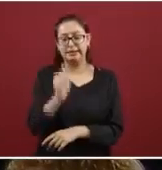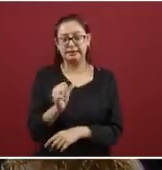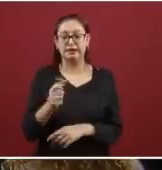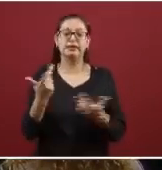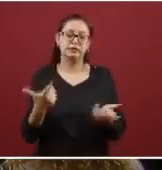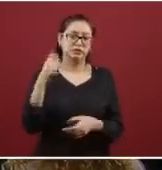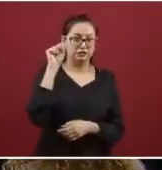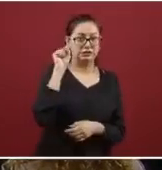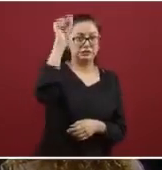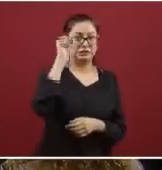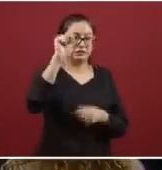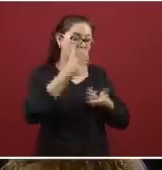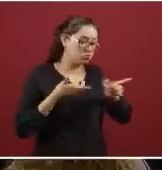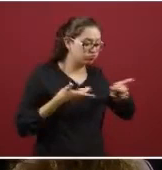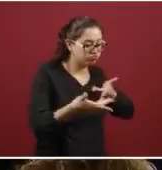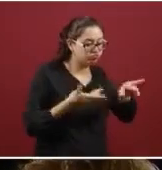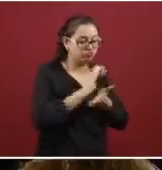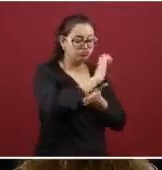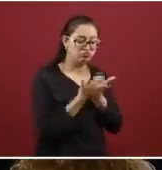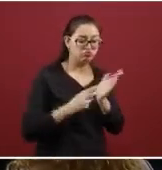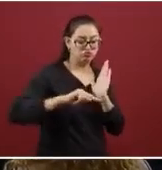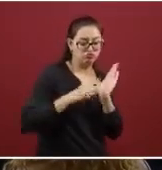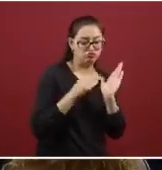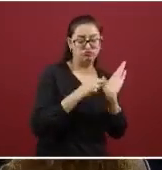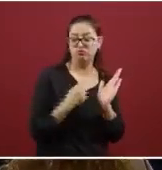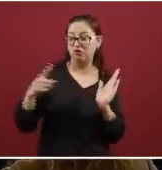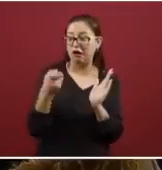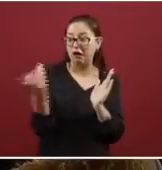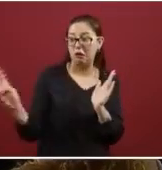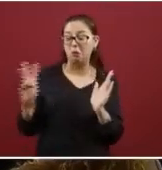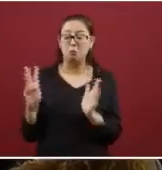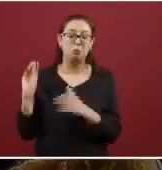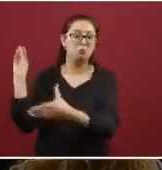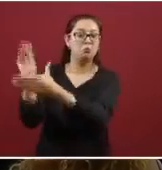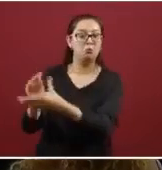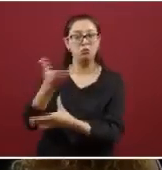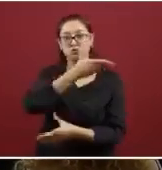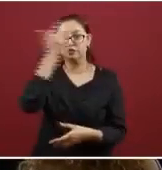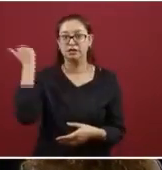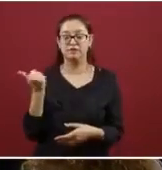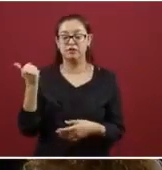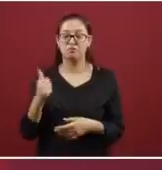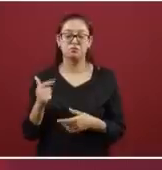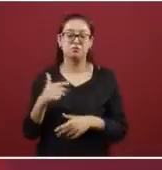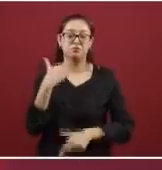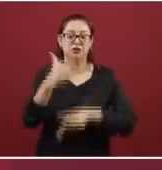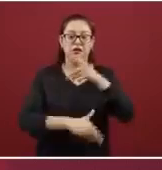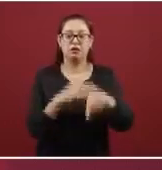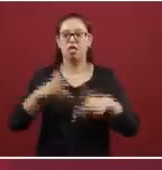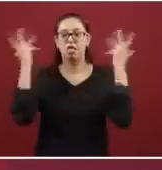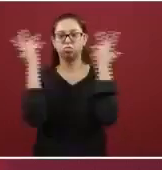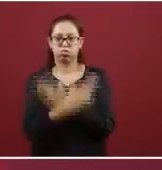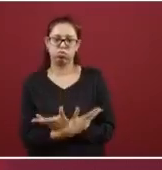que los sindicatos negociaban no eran del conocimiento de los trabajadores hasta que ya se aplicaban. Ellos no